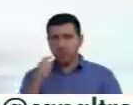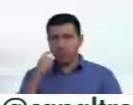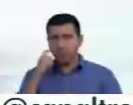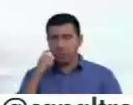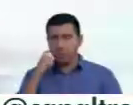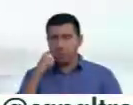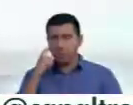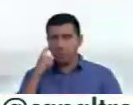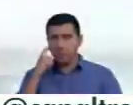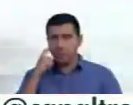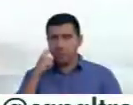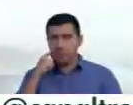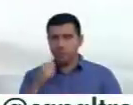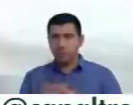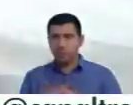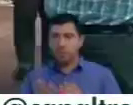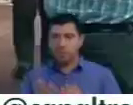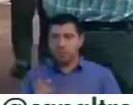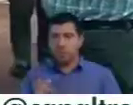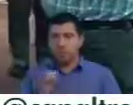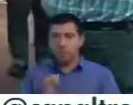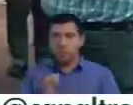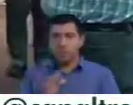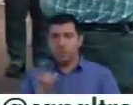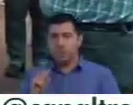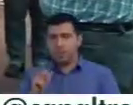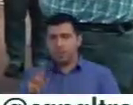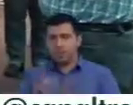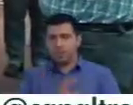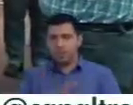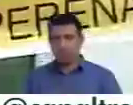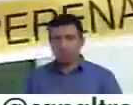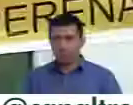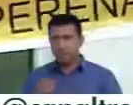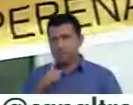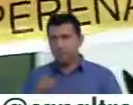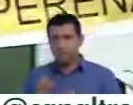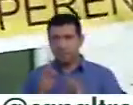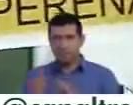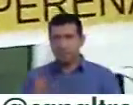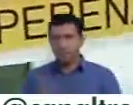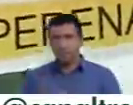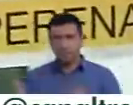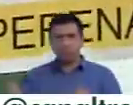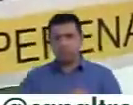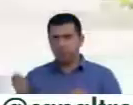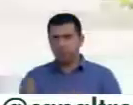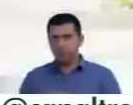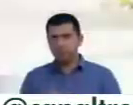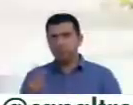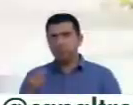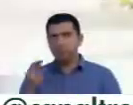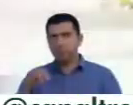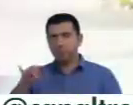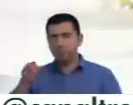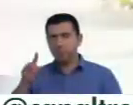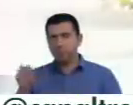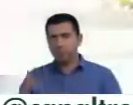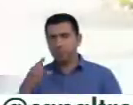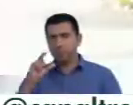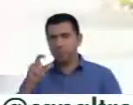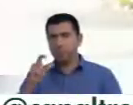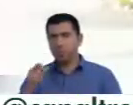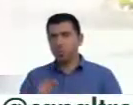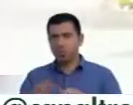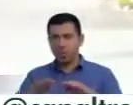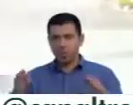de Educación plantean. Estas cinco instituciones el día de hoy realizaron un cacerolazo frente al Instituto San José de Cúcuta, donde se estaban llevando a cabo